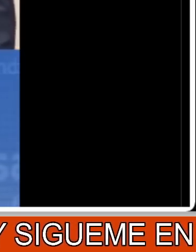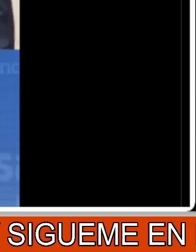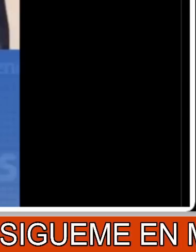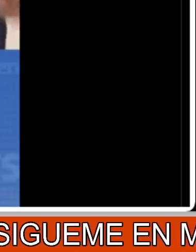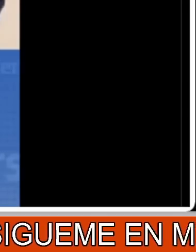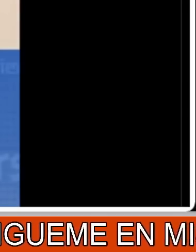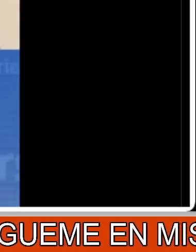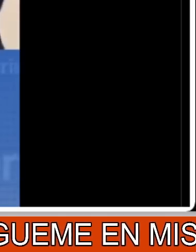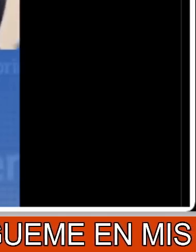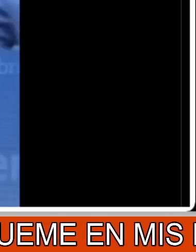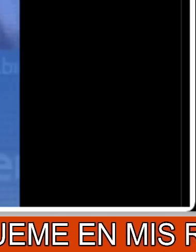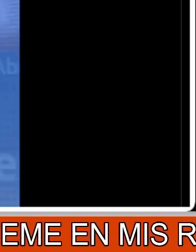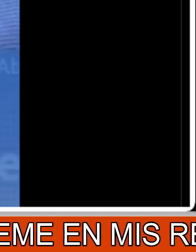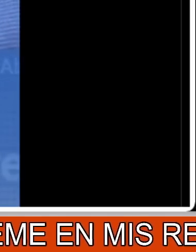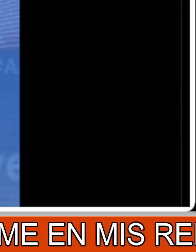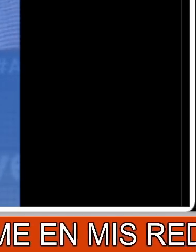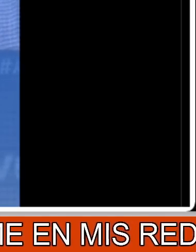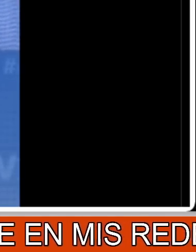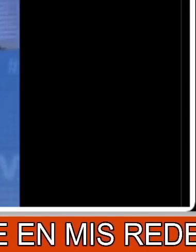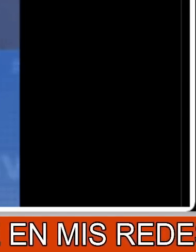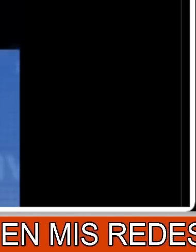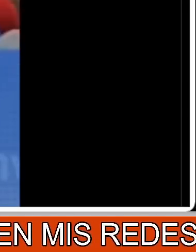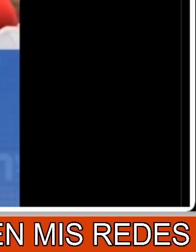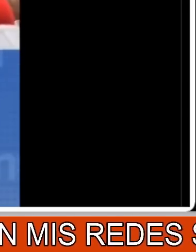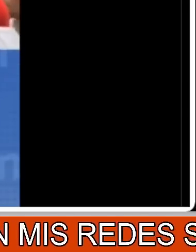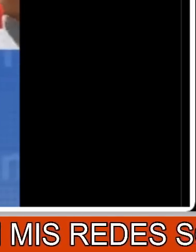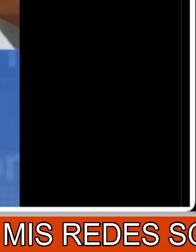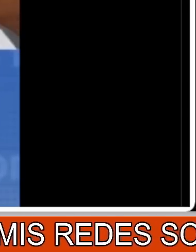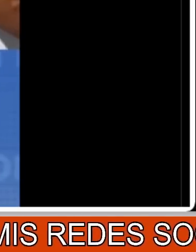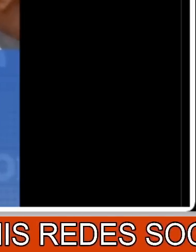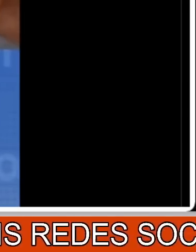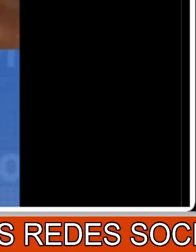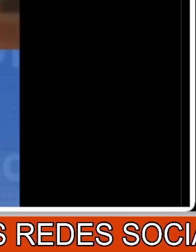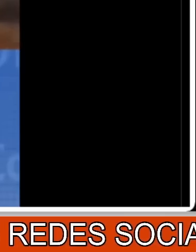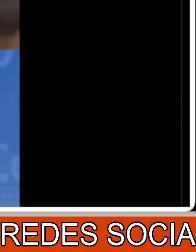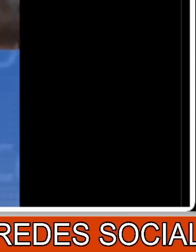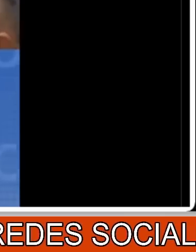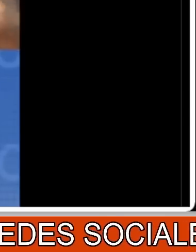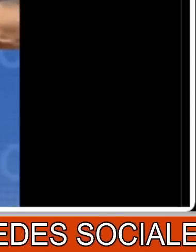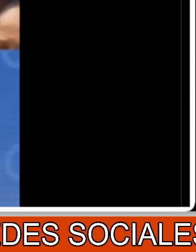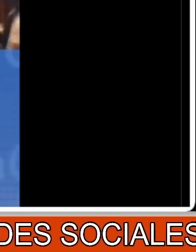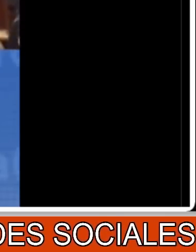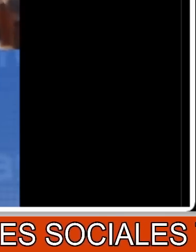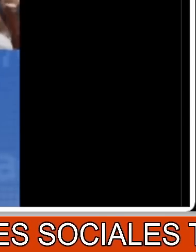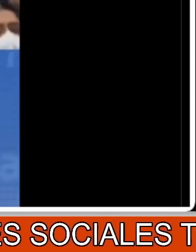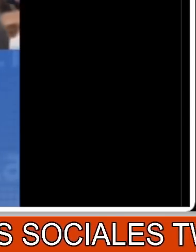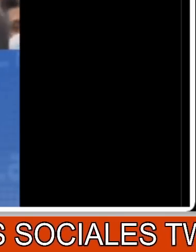Abrazos, apapachos, aplaude y aplaude y aplaude.